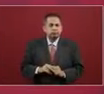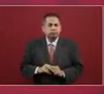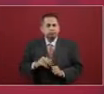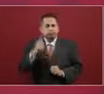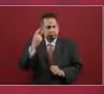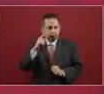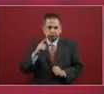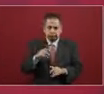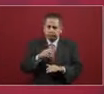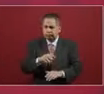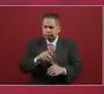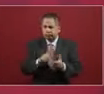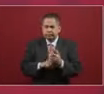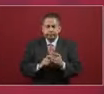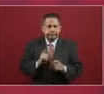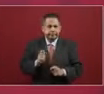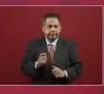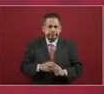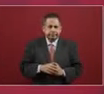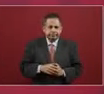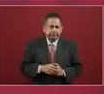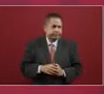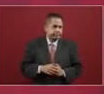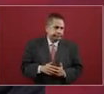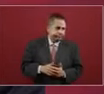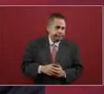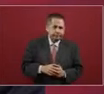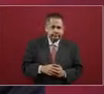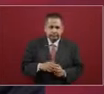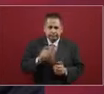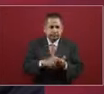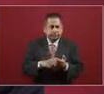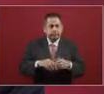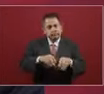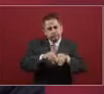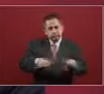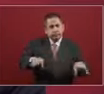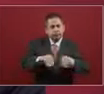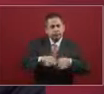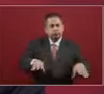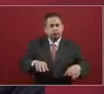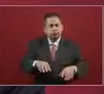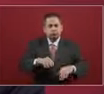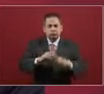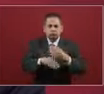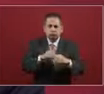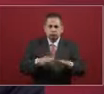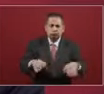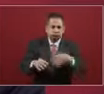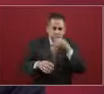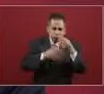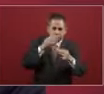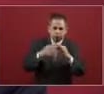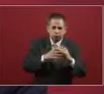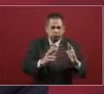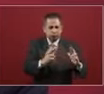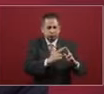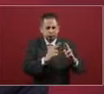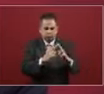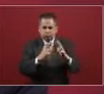todo lo que tiene que ver con la difusión de mensajes